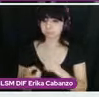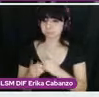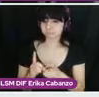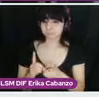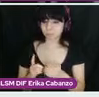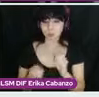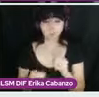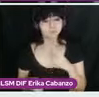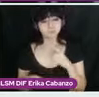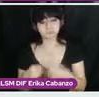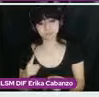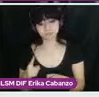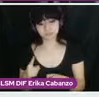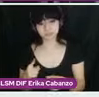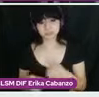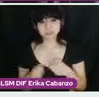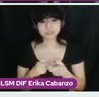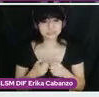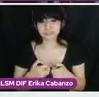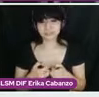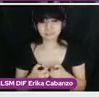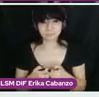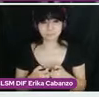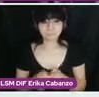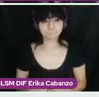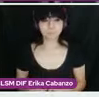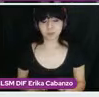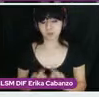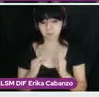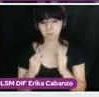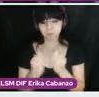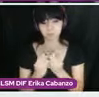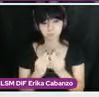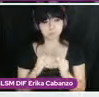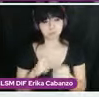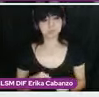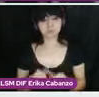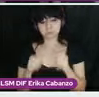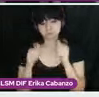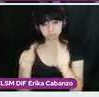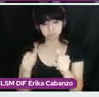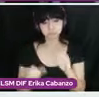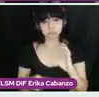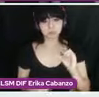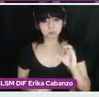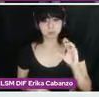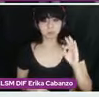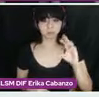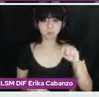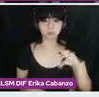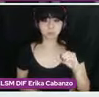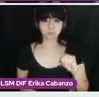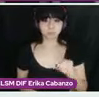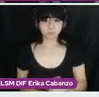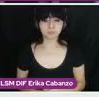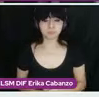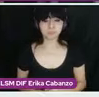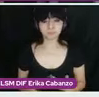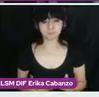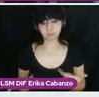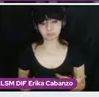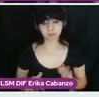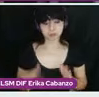vertiente en el tratamiento, una vertiente en el tratamiento del acúfeno. Y hay otra vertiente donde dice el zumbido es como un dolor.